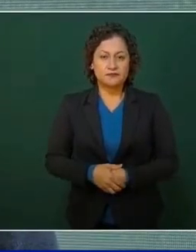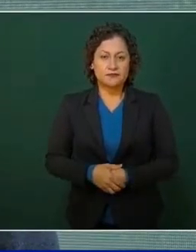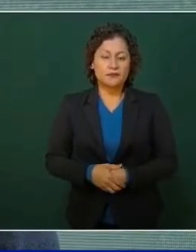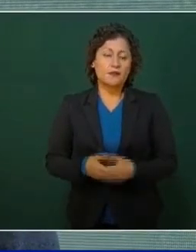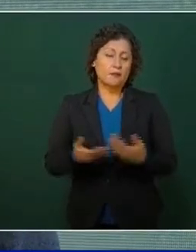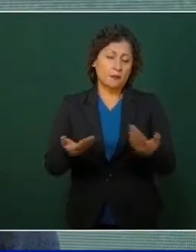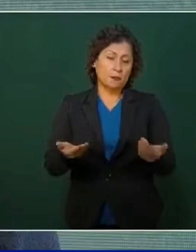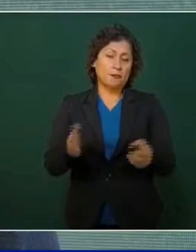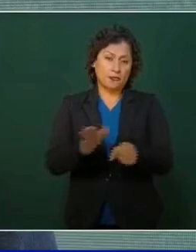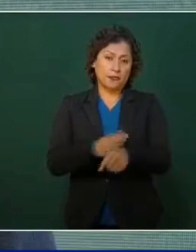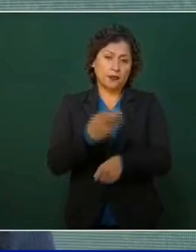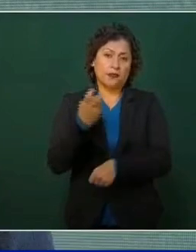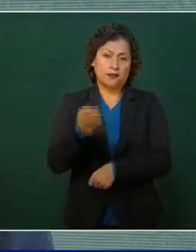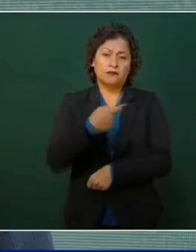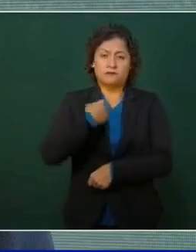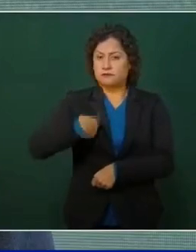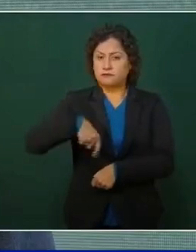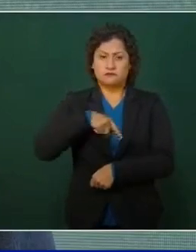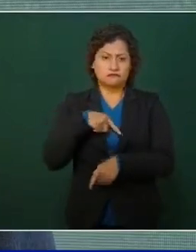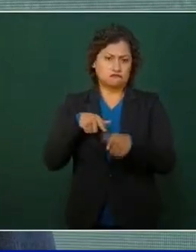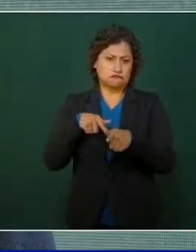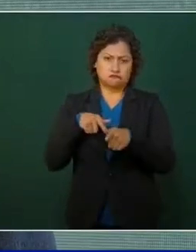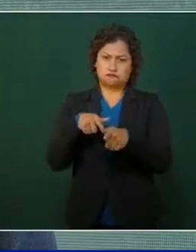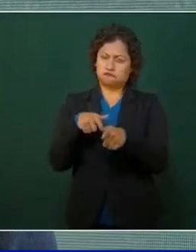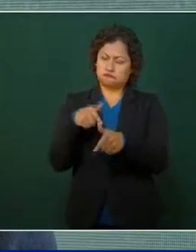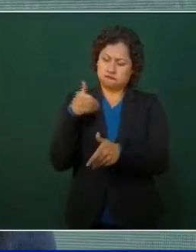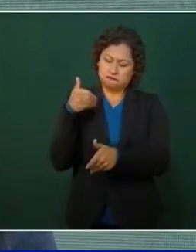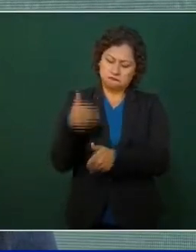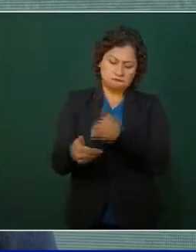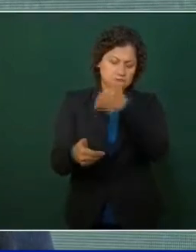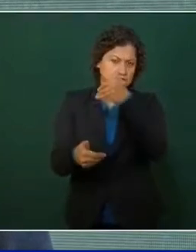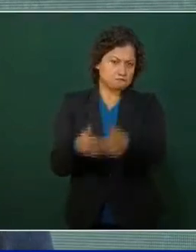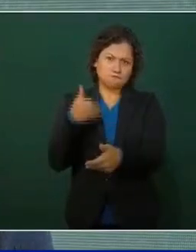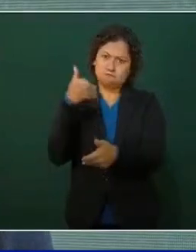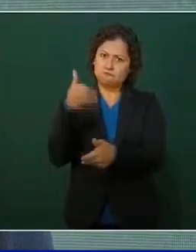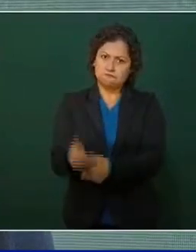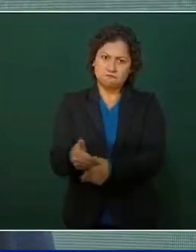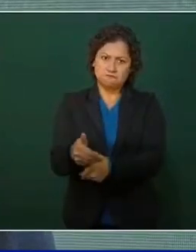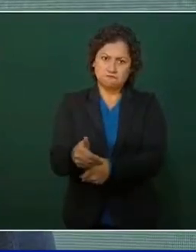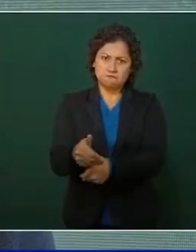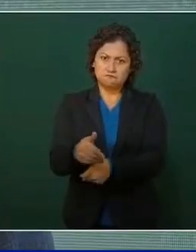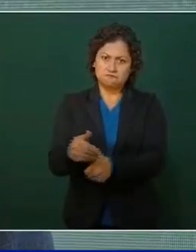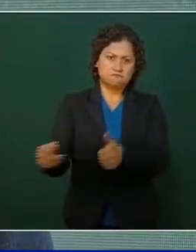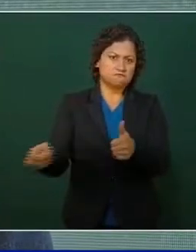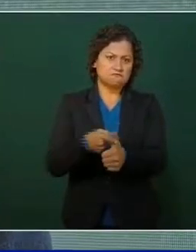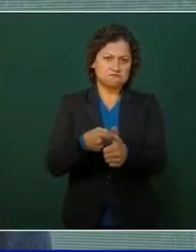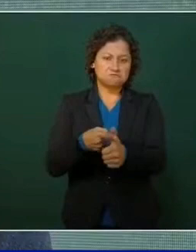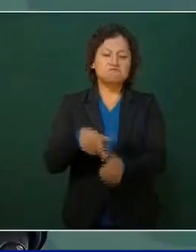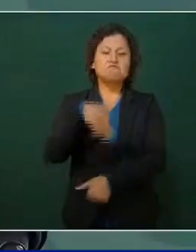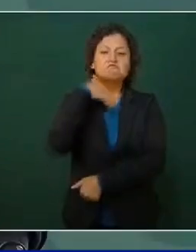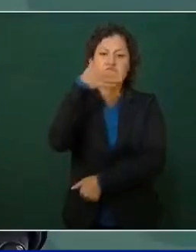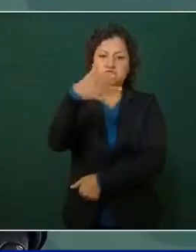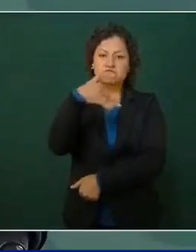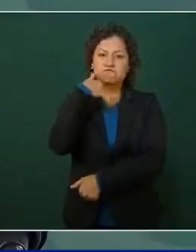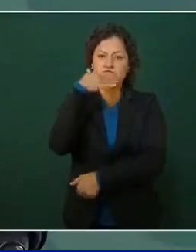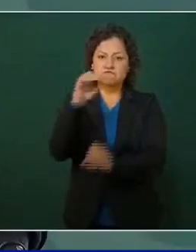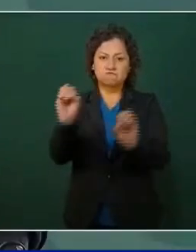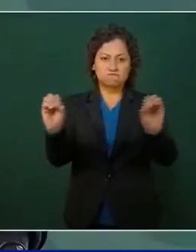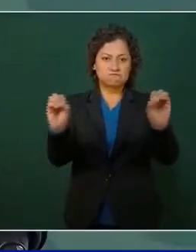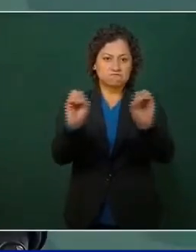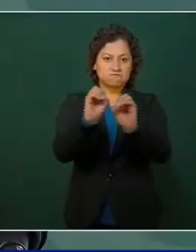Entonces, vamos a seguir con lo mismo, cero corrupción. Ahí está la